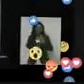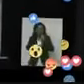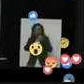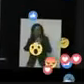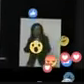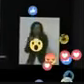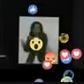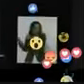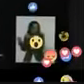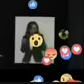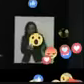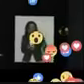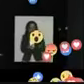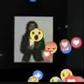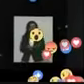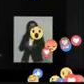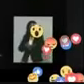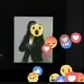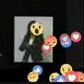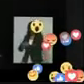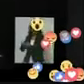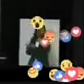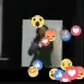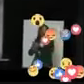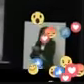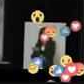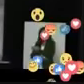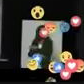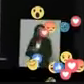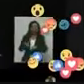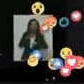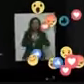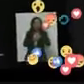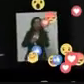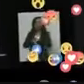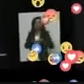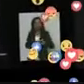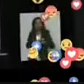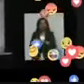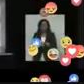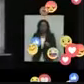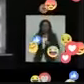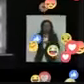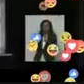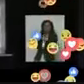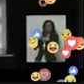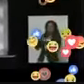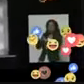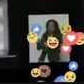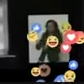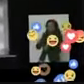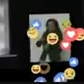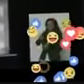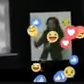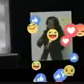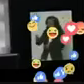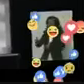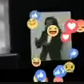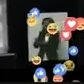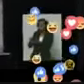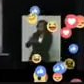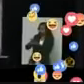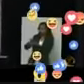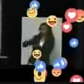abandono, pagan publicidad de para y de amiguismo, denigrarte y sectores vulnerables por tu comentario. Quedan al